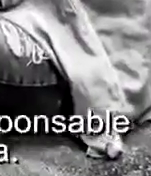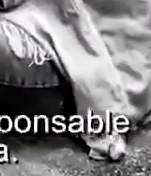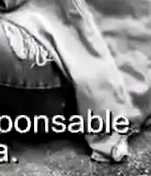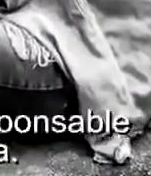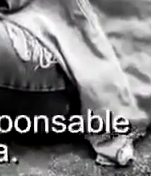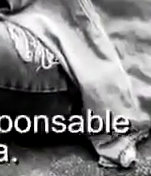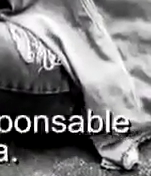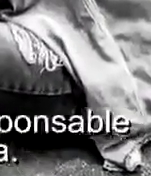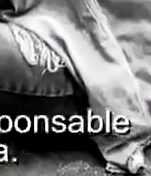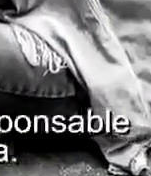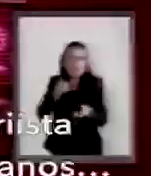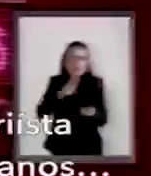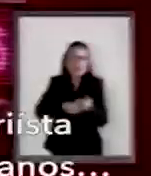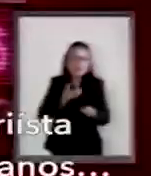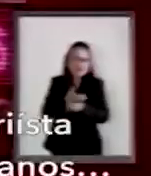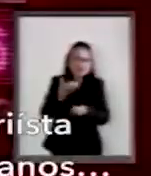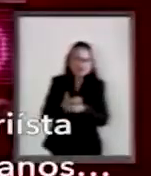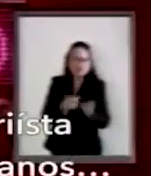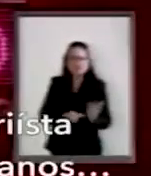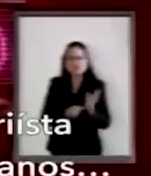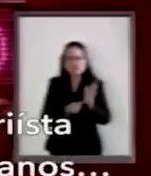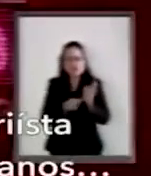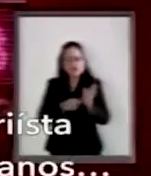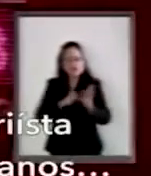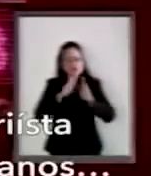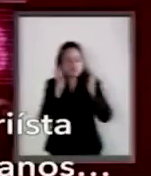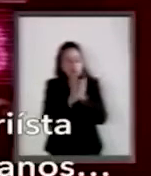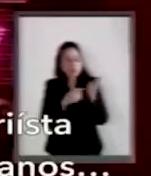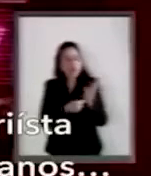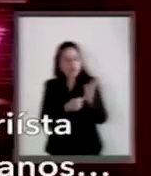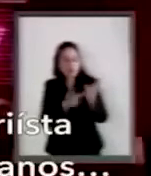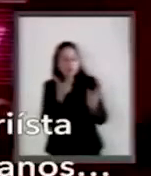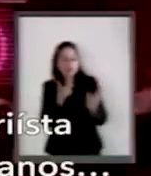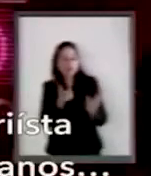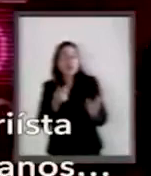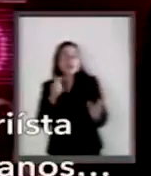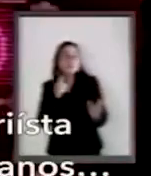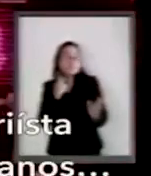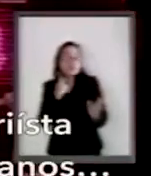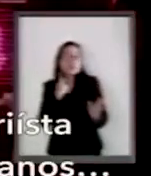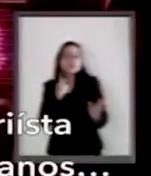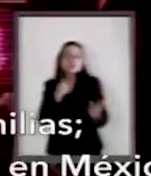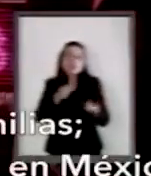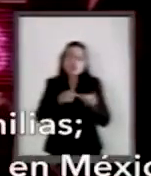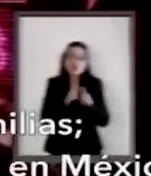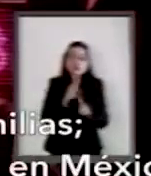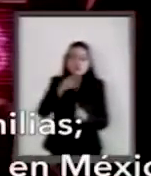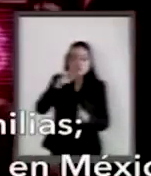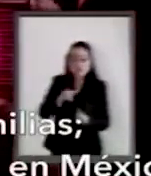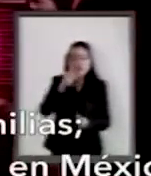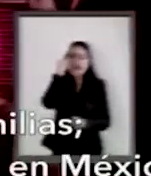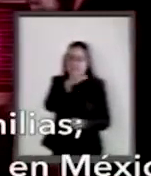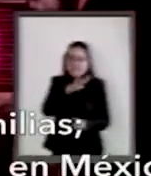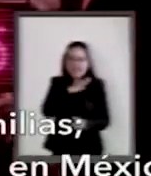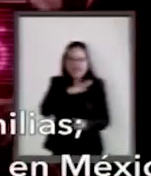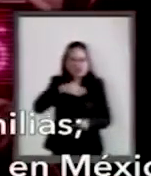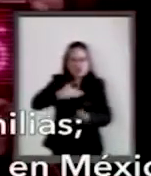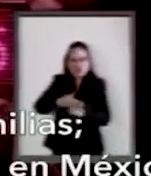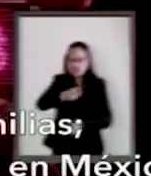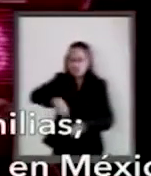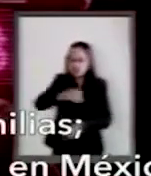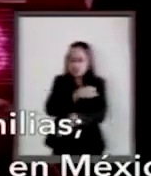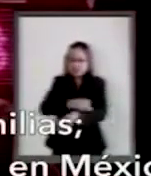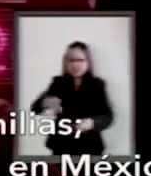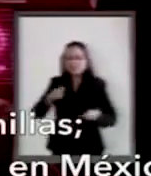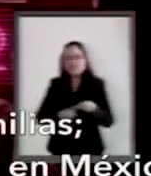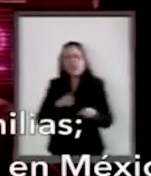aumento de la pobreza. El modelo económico priista es un azote para los mexicanos, son un azote para las familias,